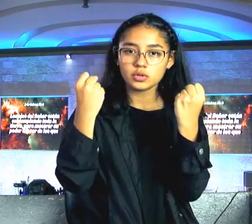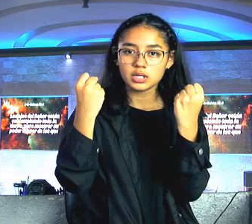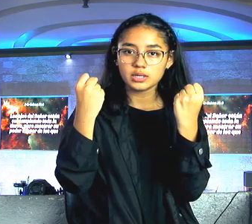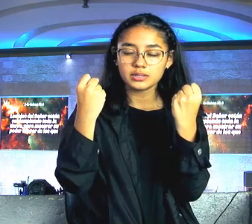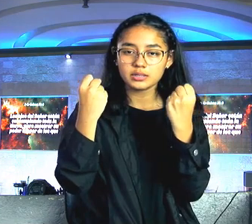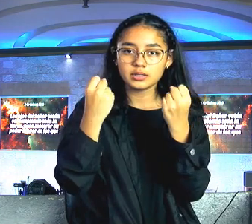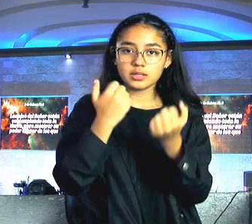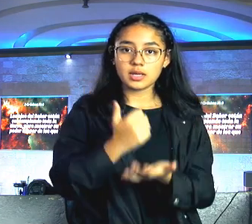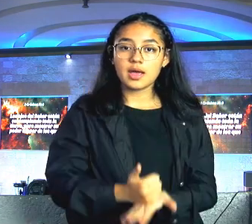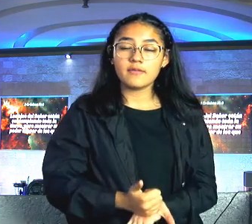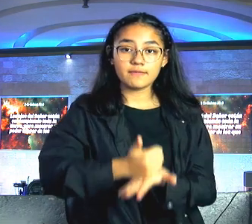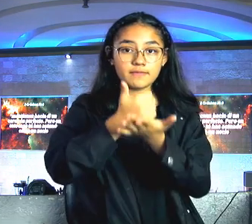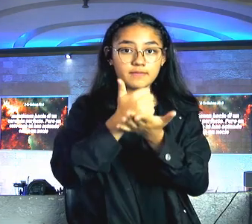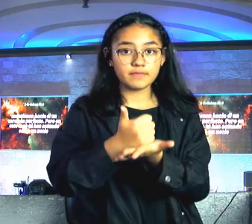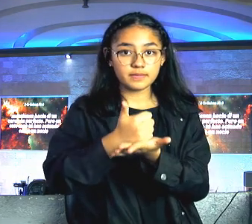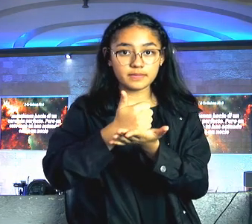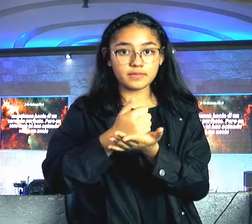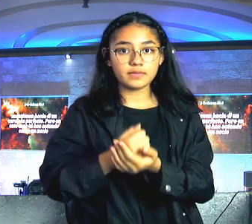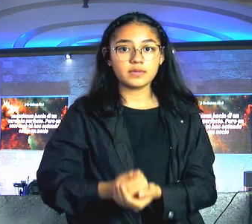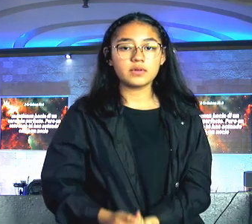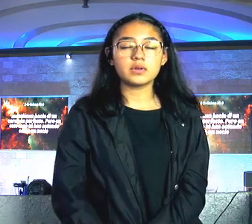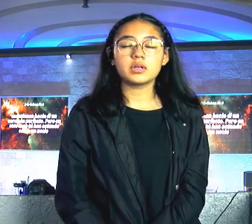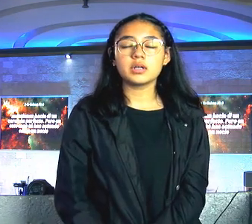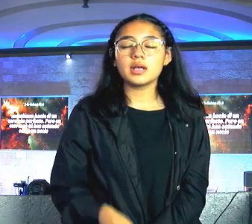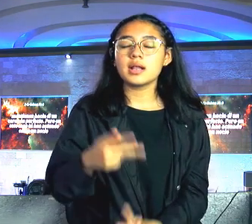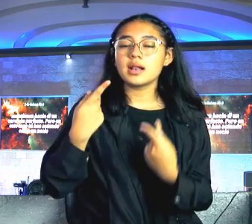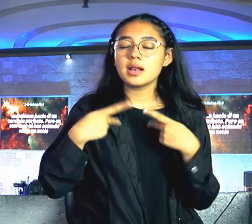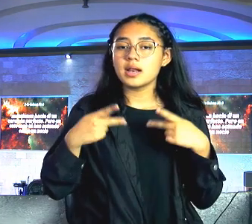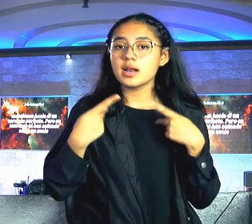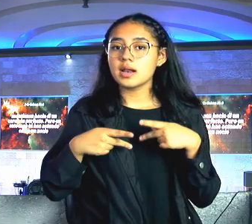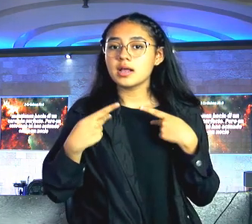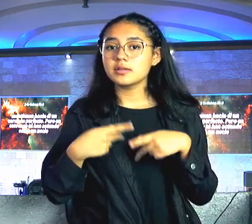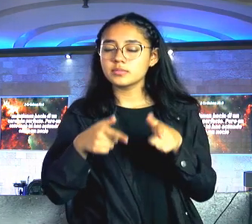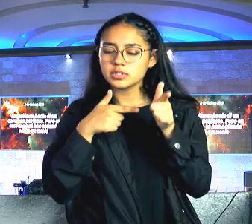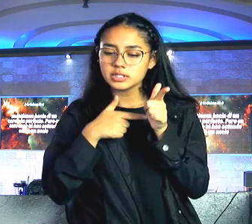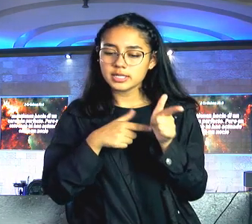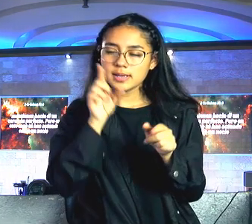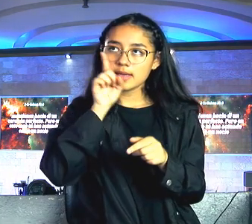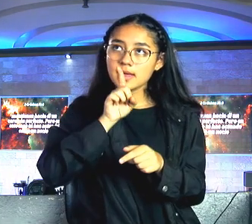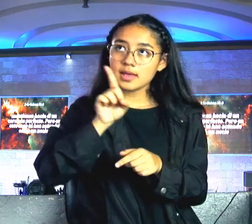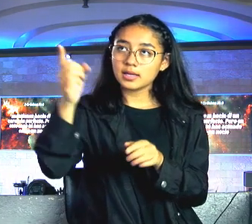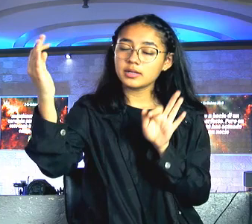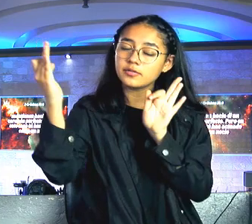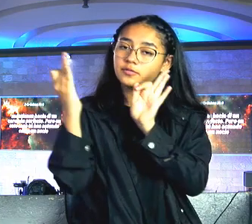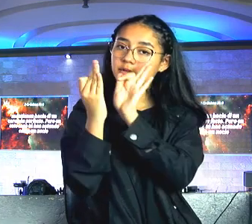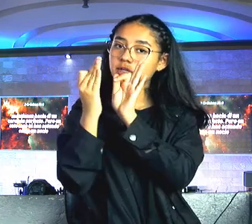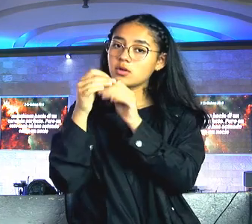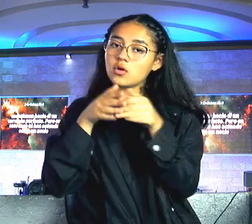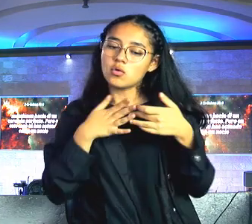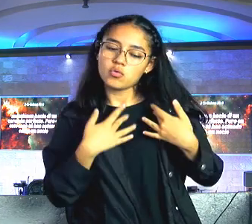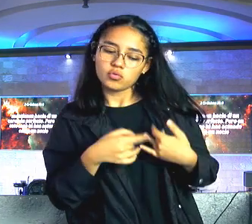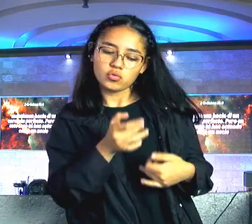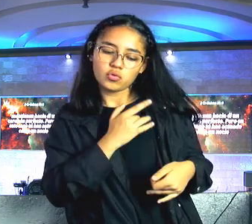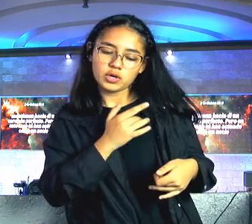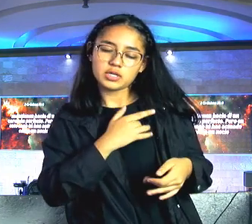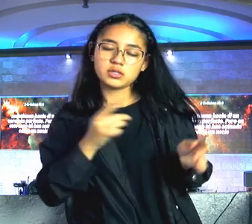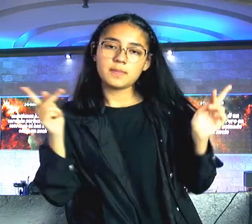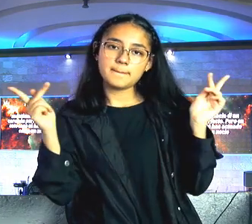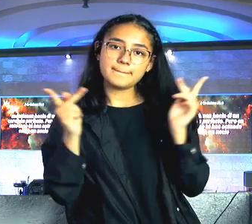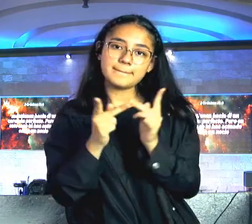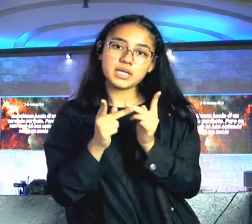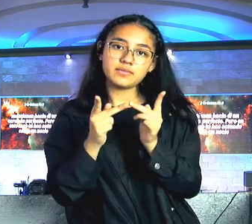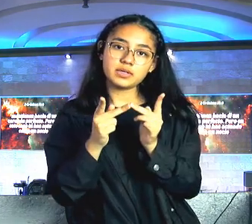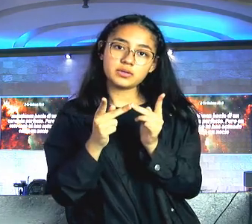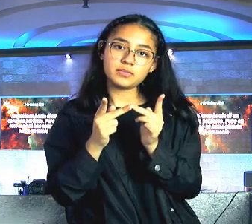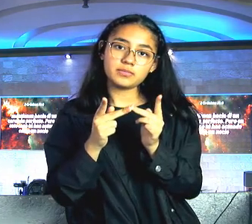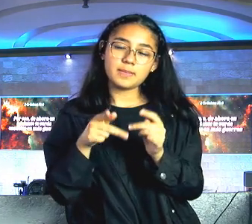favor de los que mantienen hacia Él un corazón perfecto. Pero en este caso tú has actuado